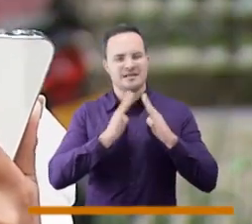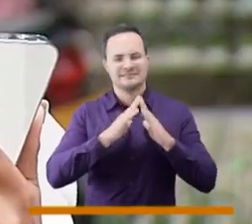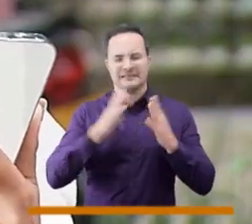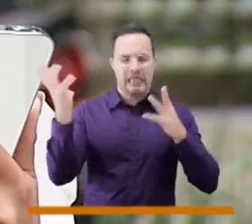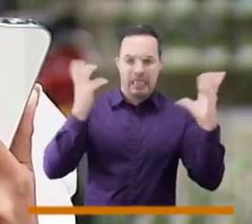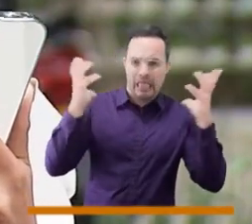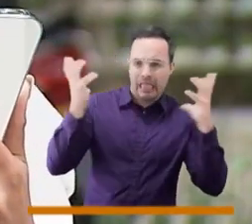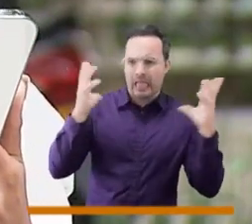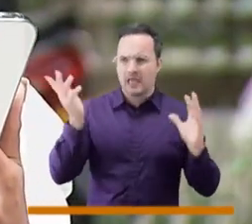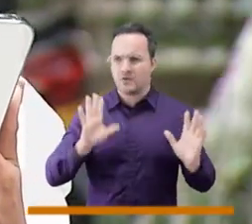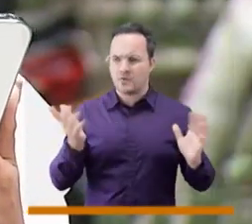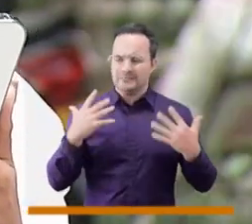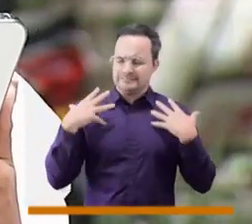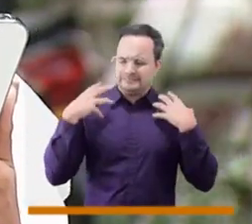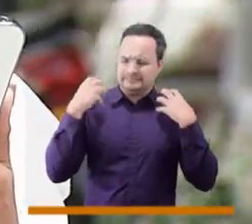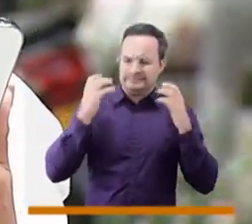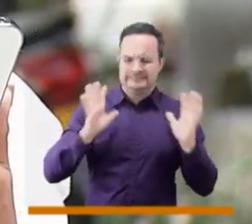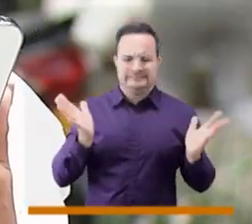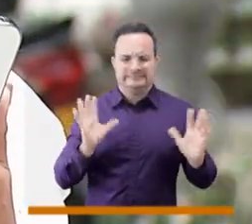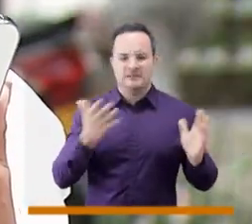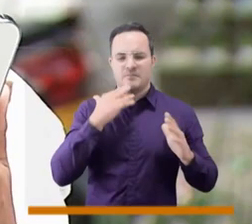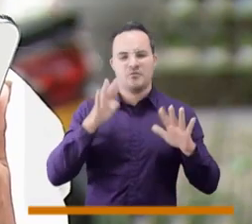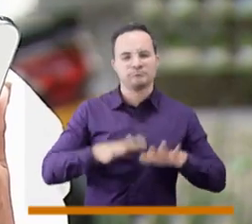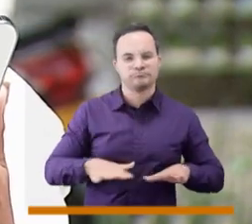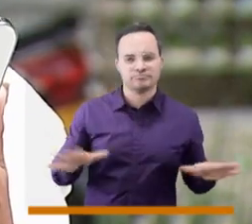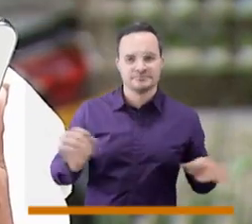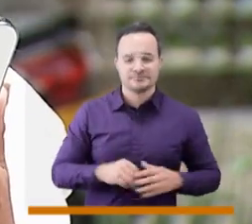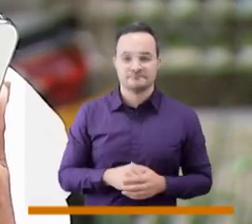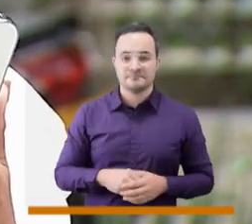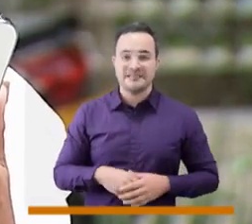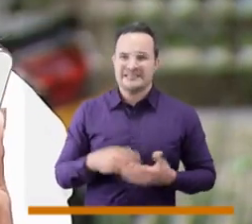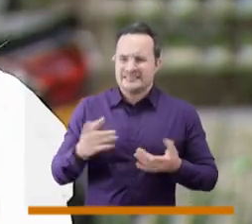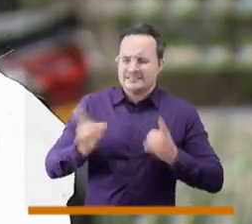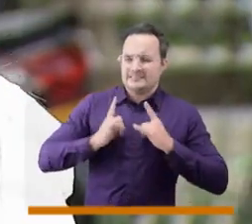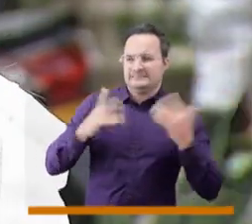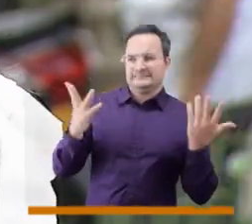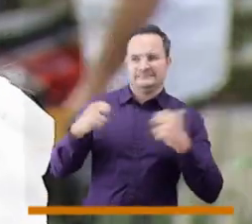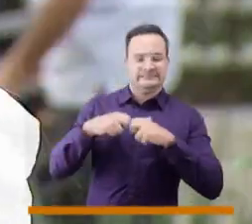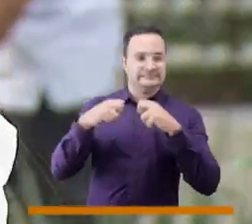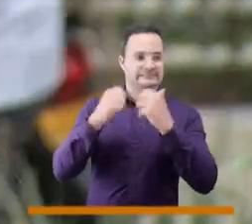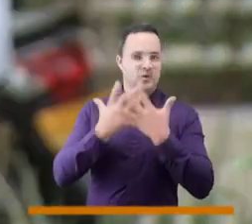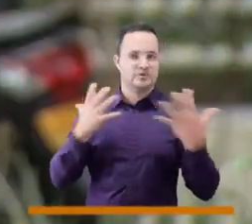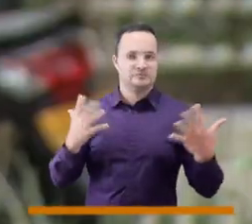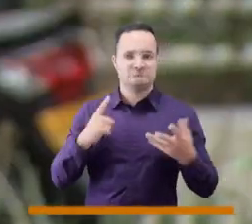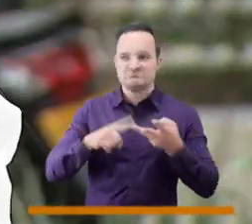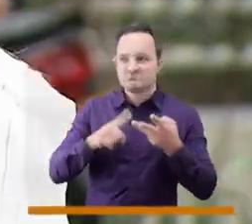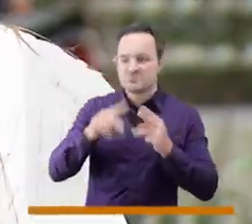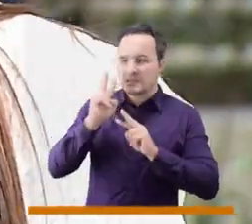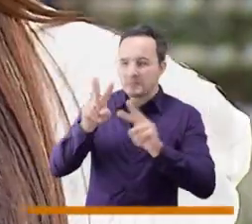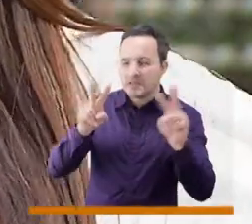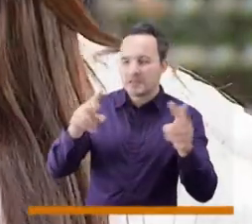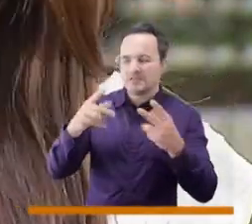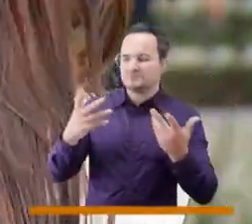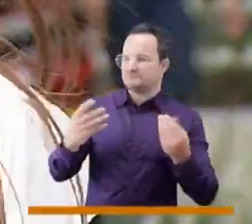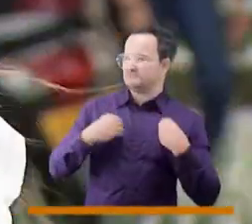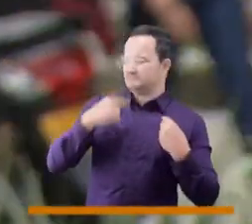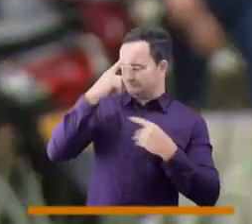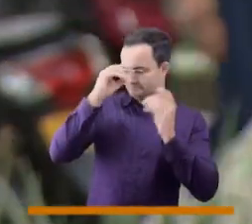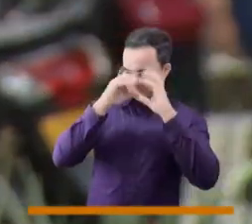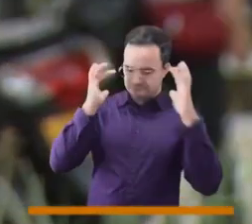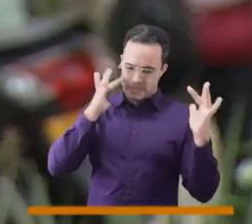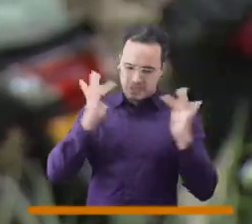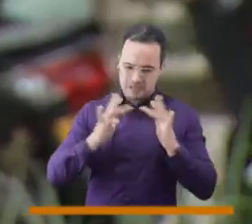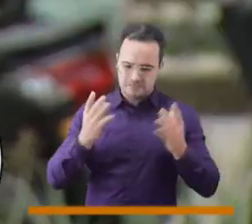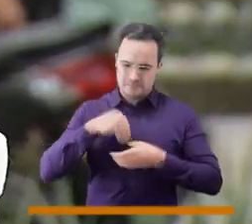la ciudad. La energía tampoco me gusta y en general visualmente no lo veo como un lugar residencial. Estamos con don